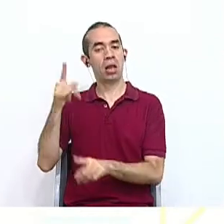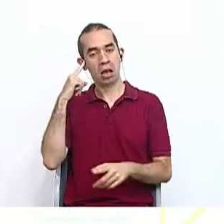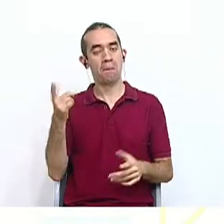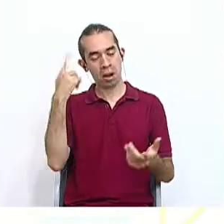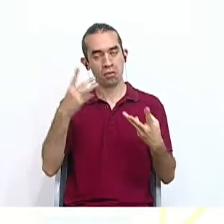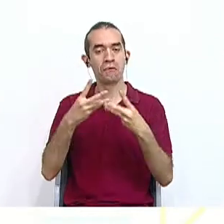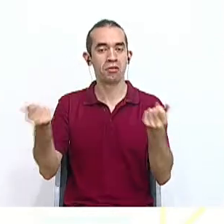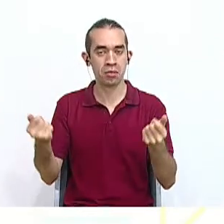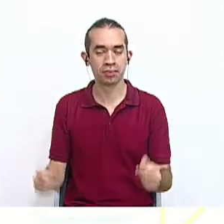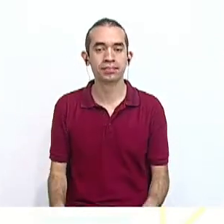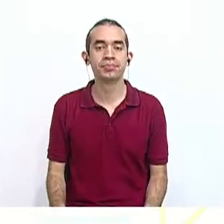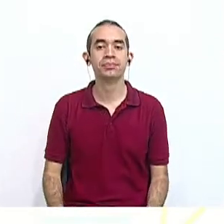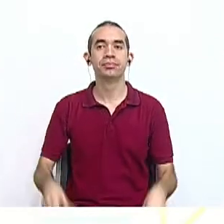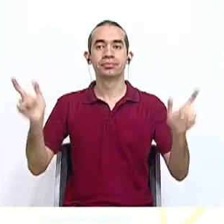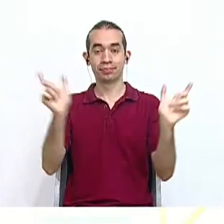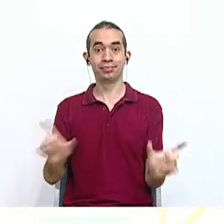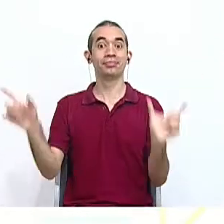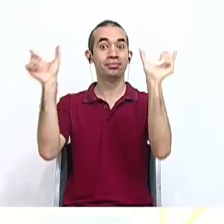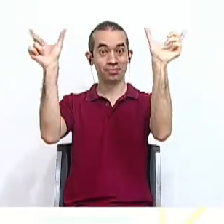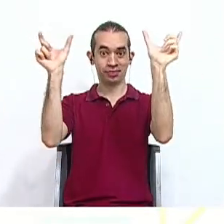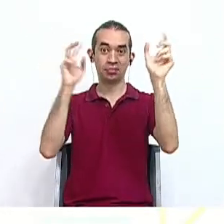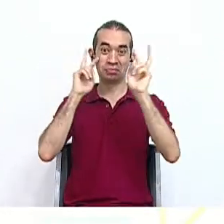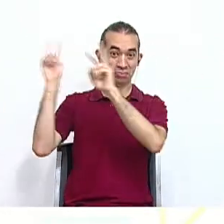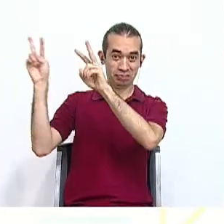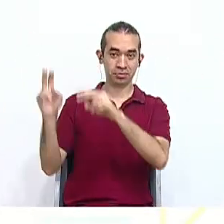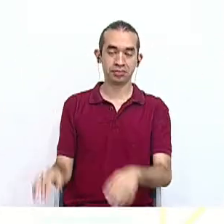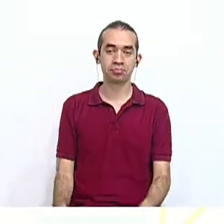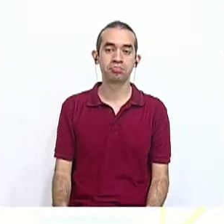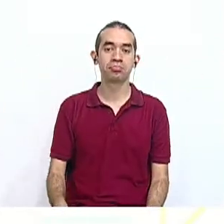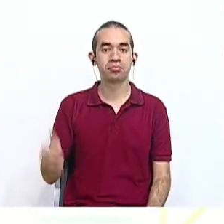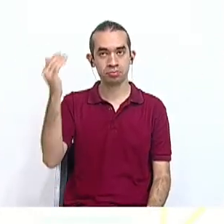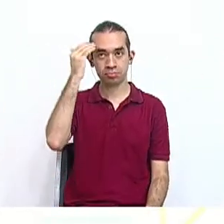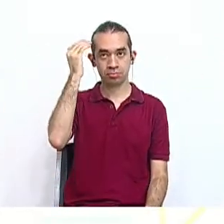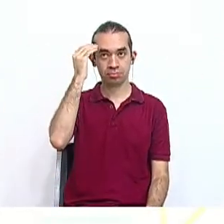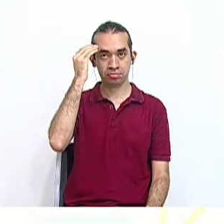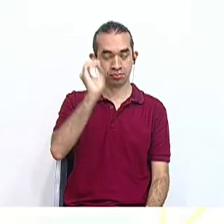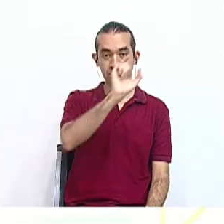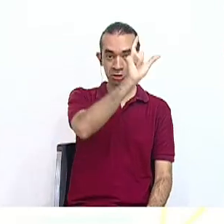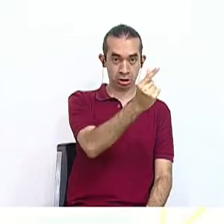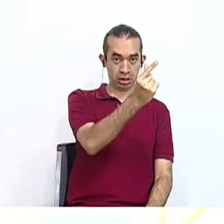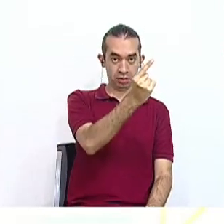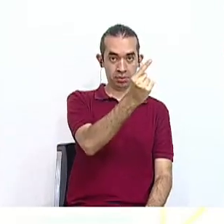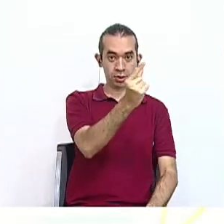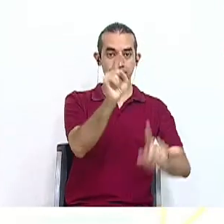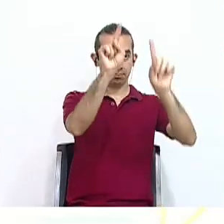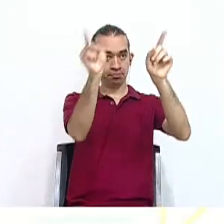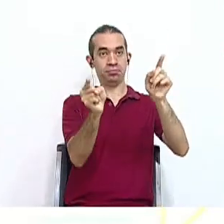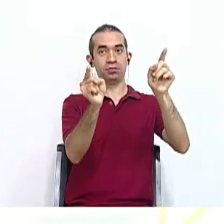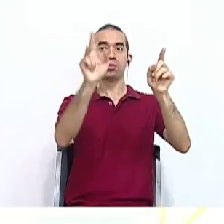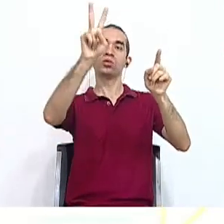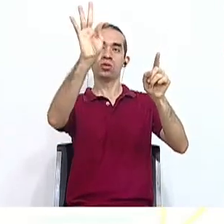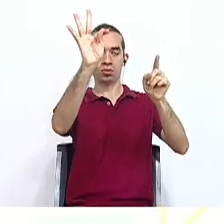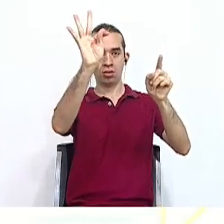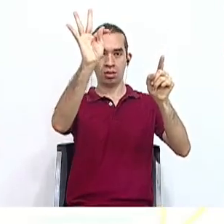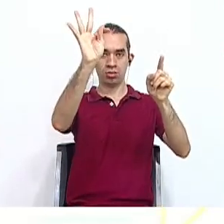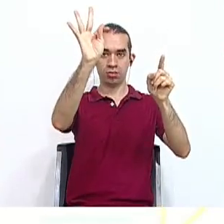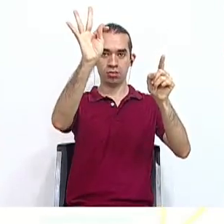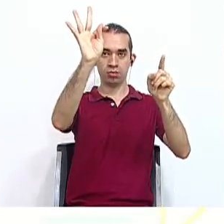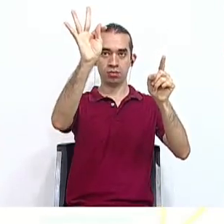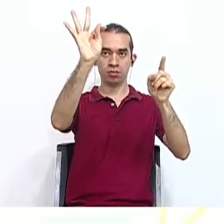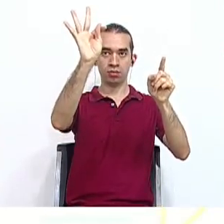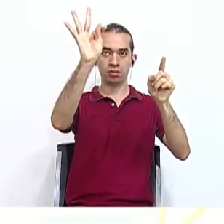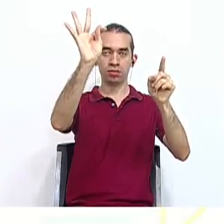de logaritmos. Observemos que en el argumento del logaritmo del lado izquierdo, el exponente es 2t. Tenemos